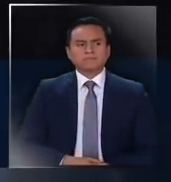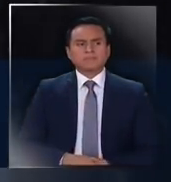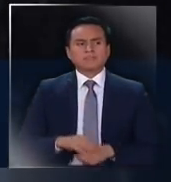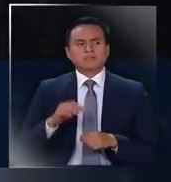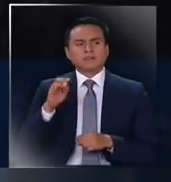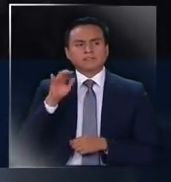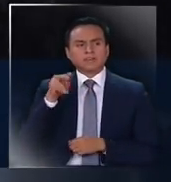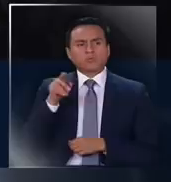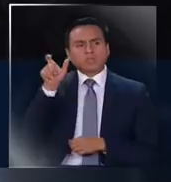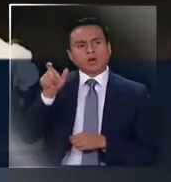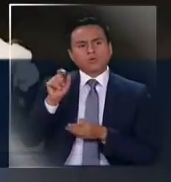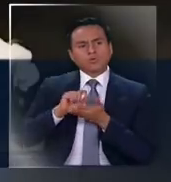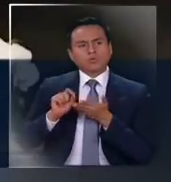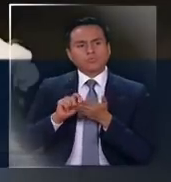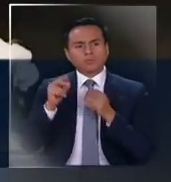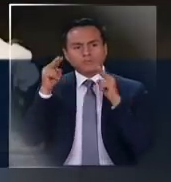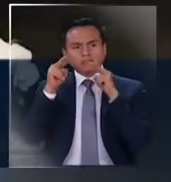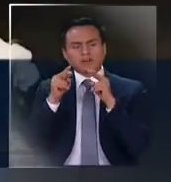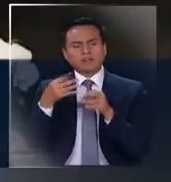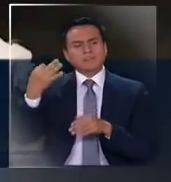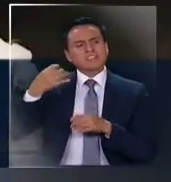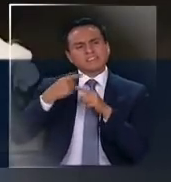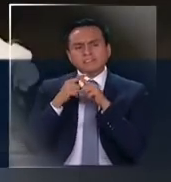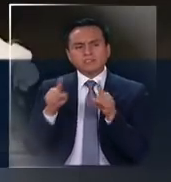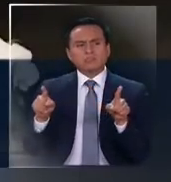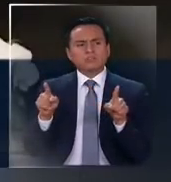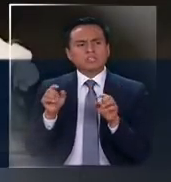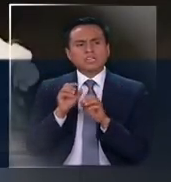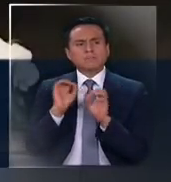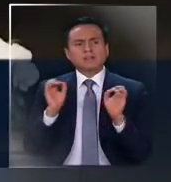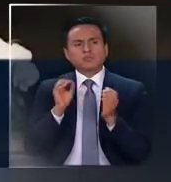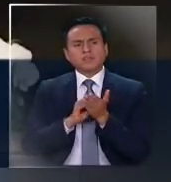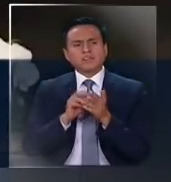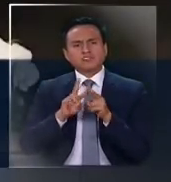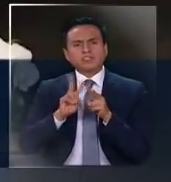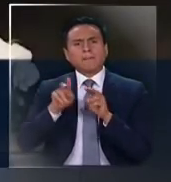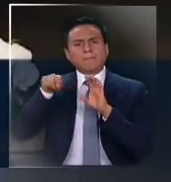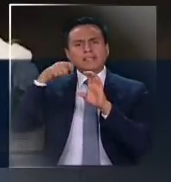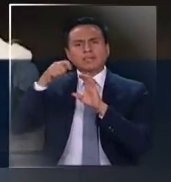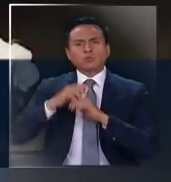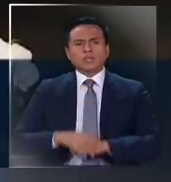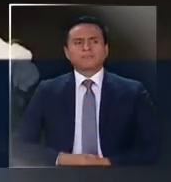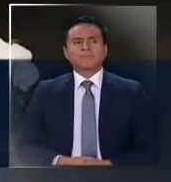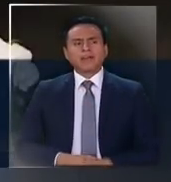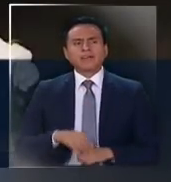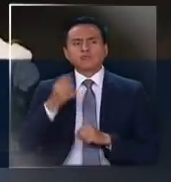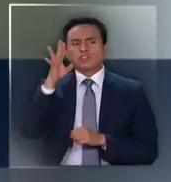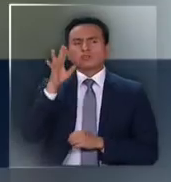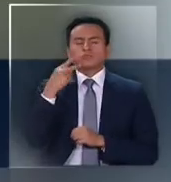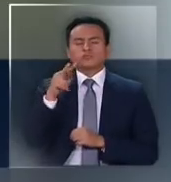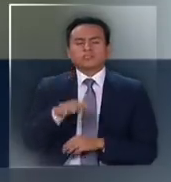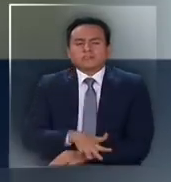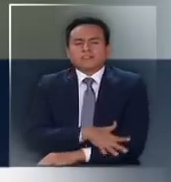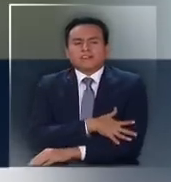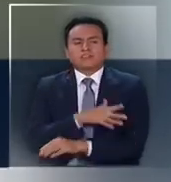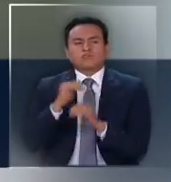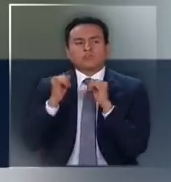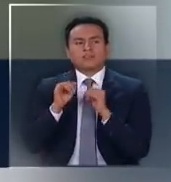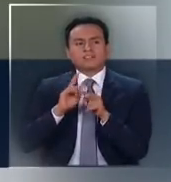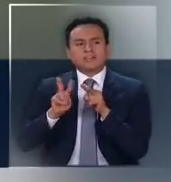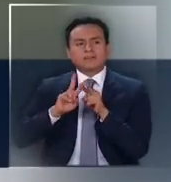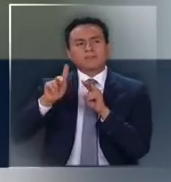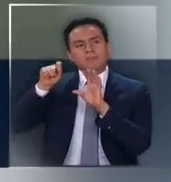Sebastian is an auteur with a really distinct point of view. No one else could have made this film other than him, and it's unique to